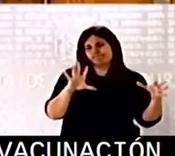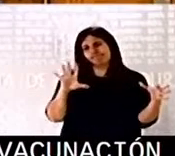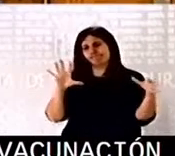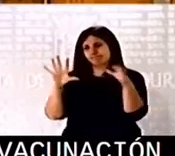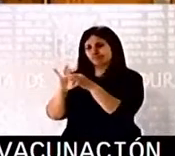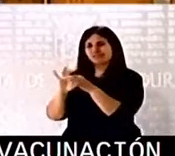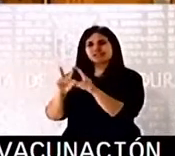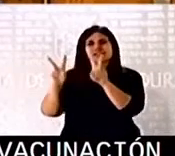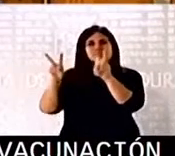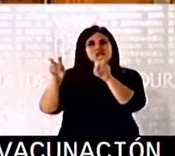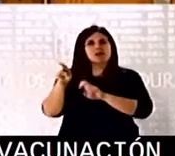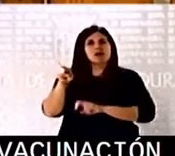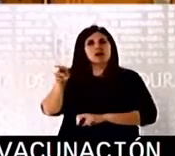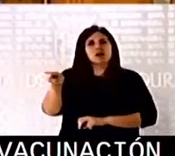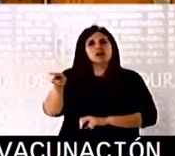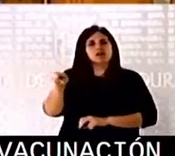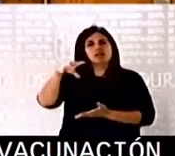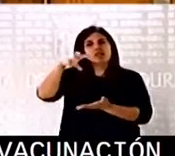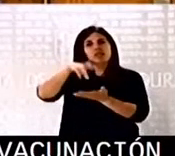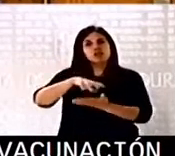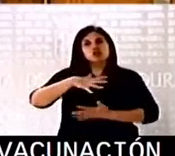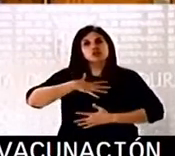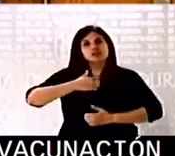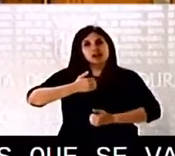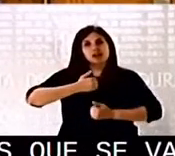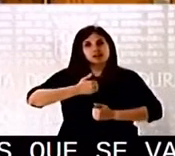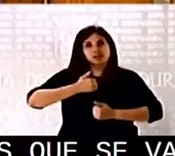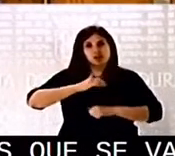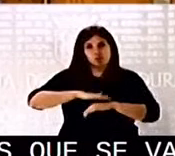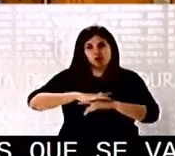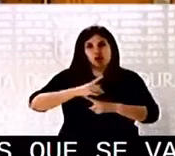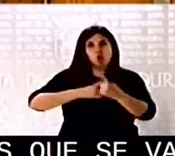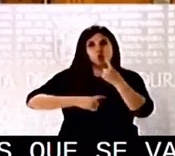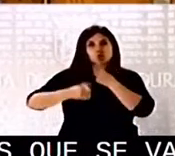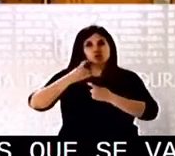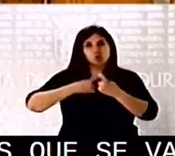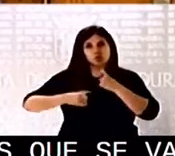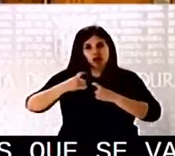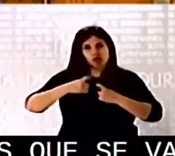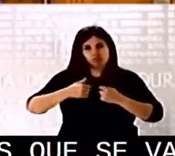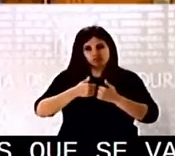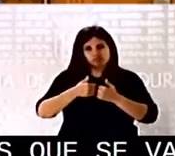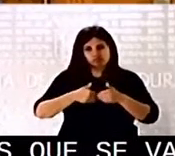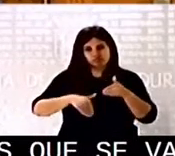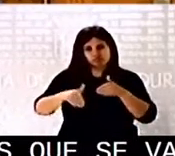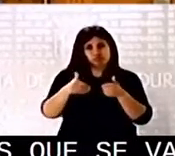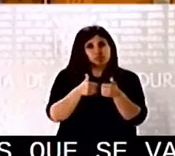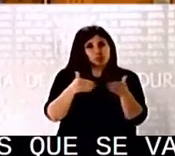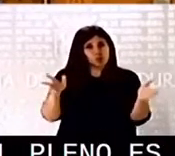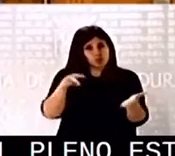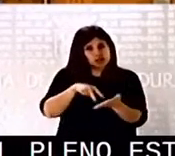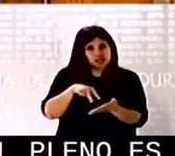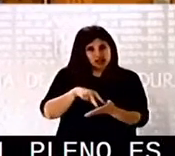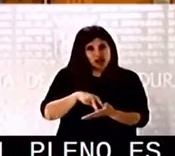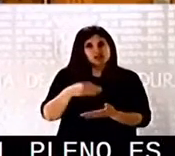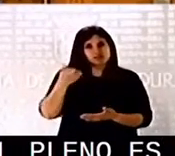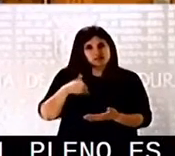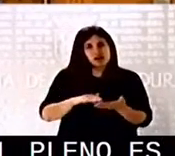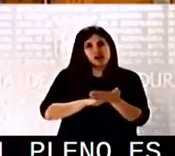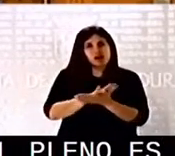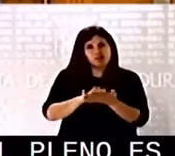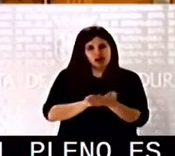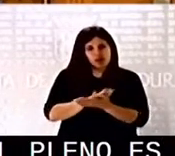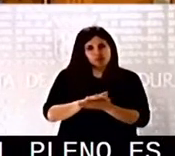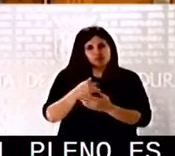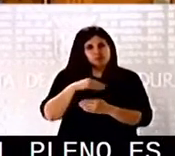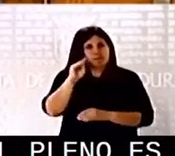con los centros sanitarios que se van a abrir las consultas próximamente. En el Pleno se ha hablado de ello. El tema es si va a